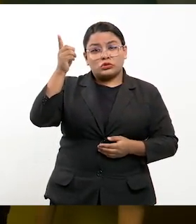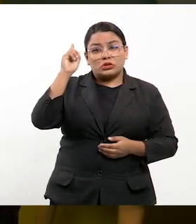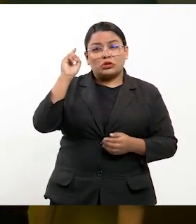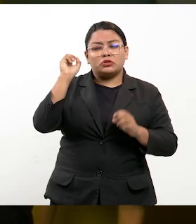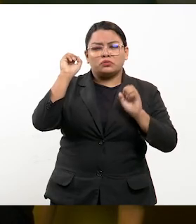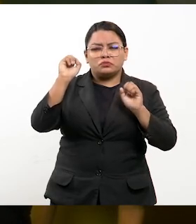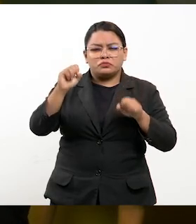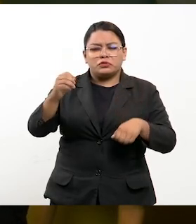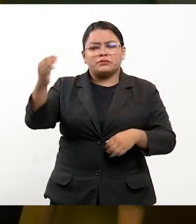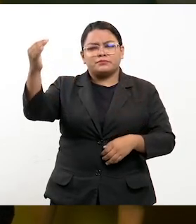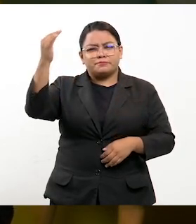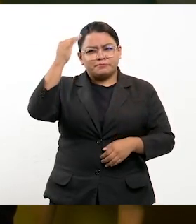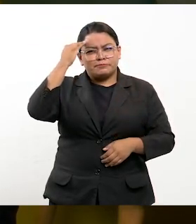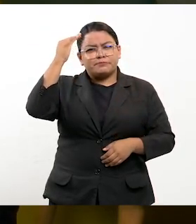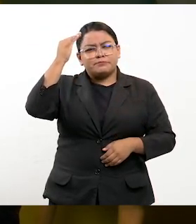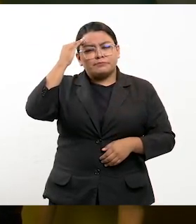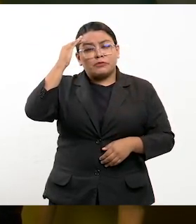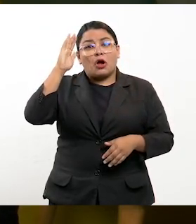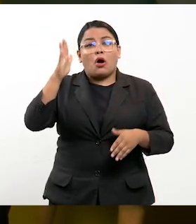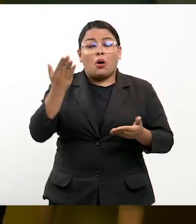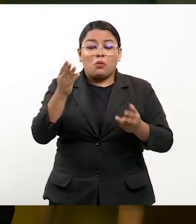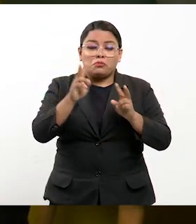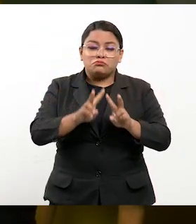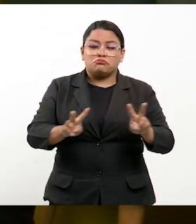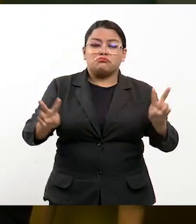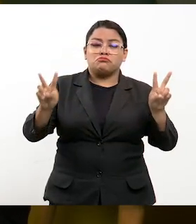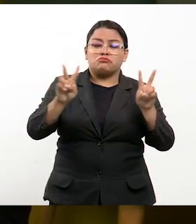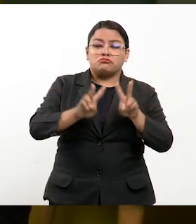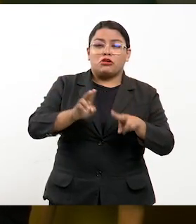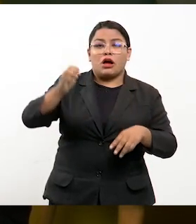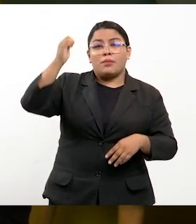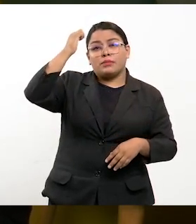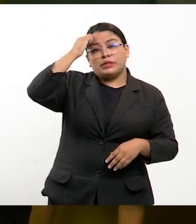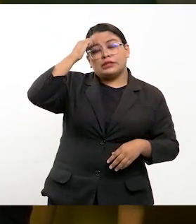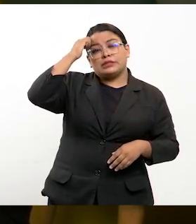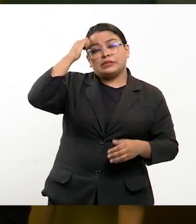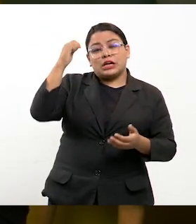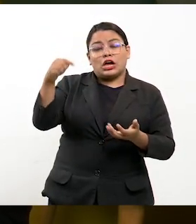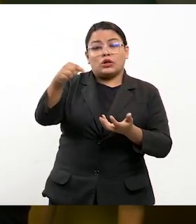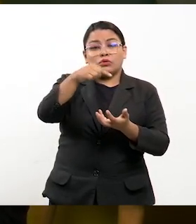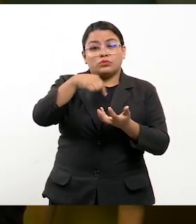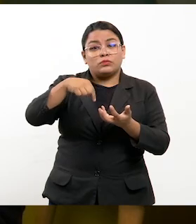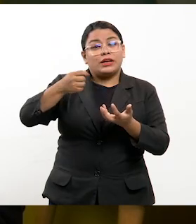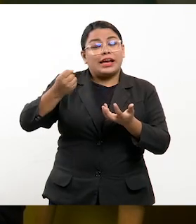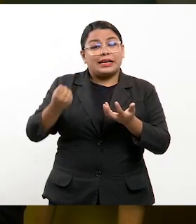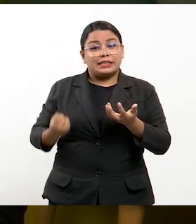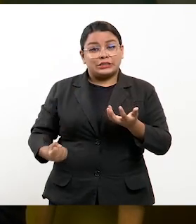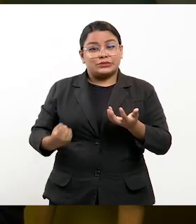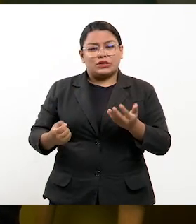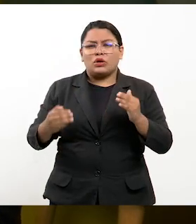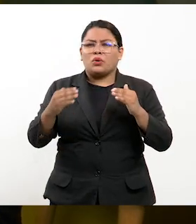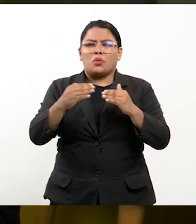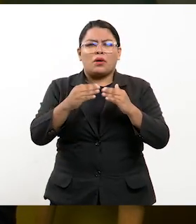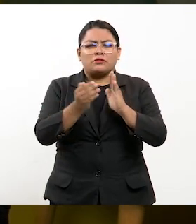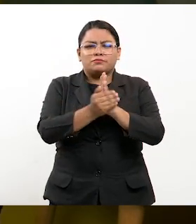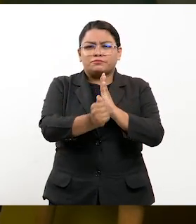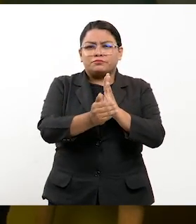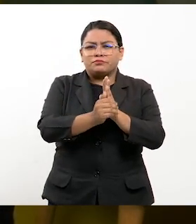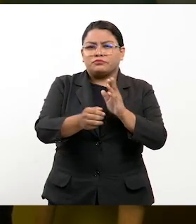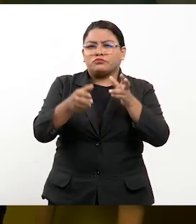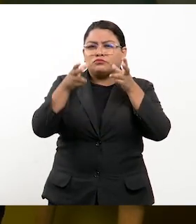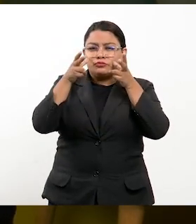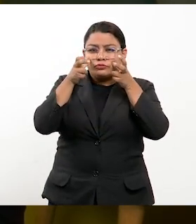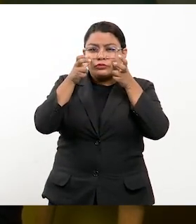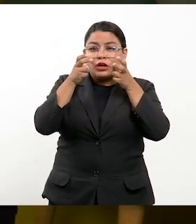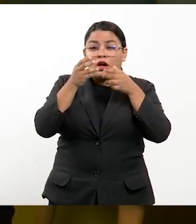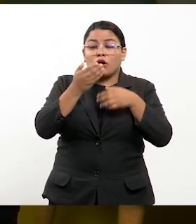poder identificar o valorar aquellos aprendizajes de los estudiantes, así como tener la capacidad de identificar